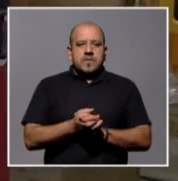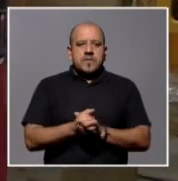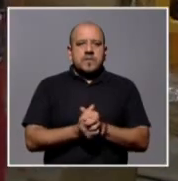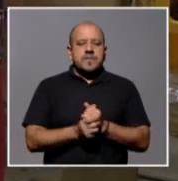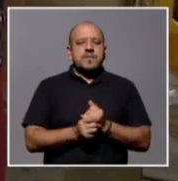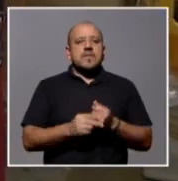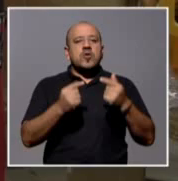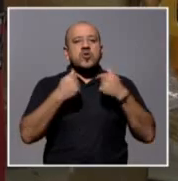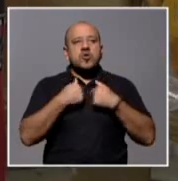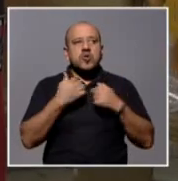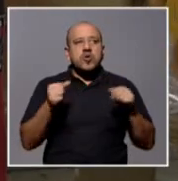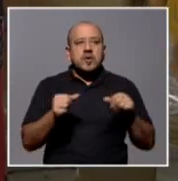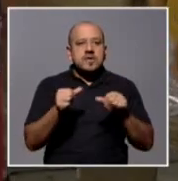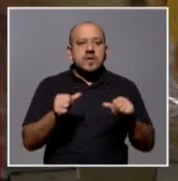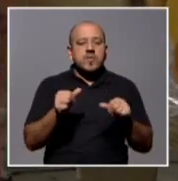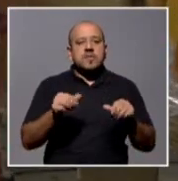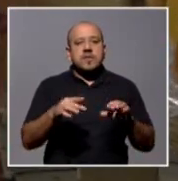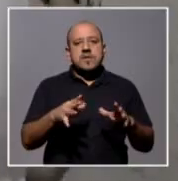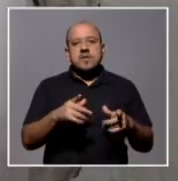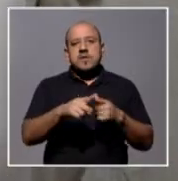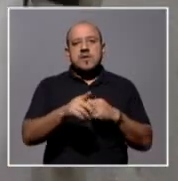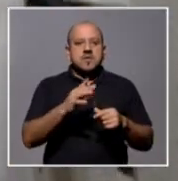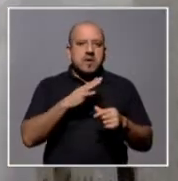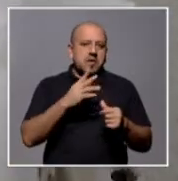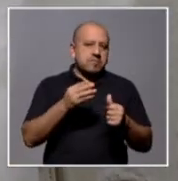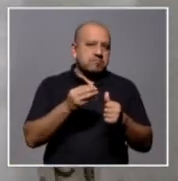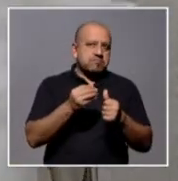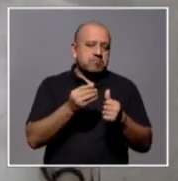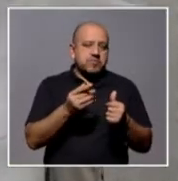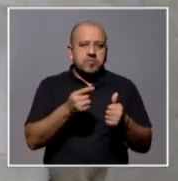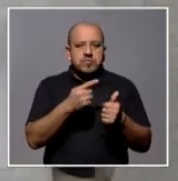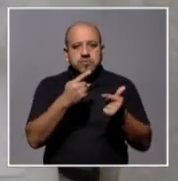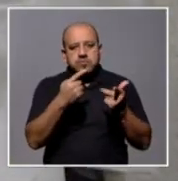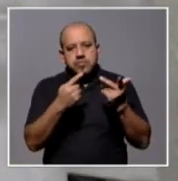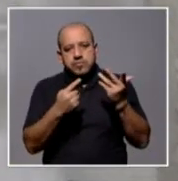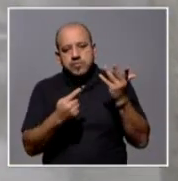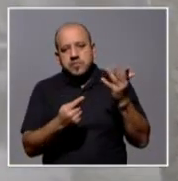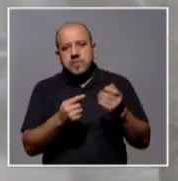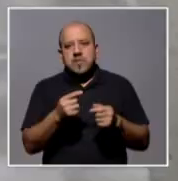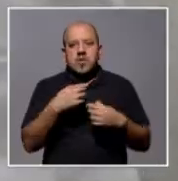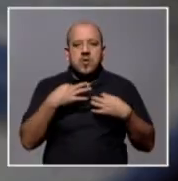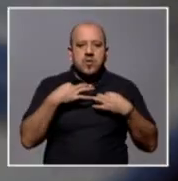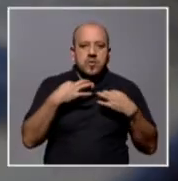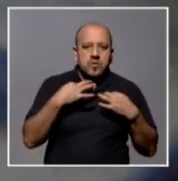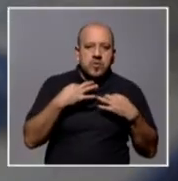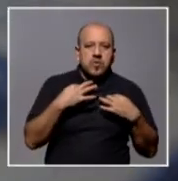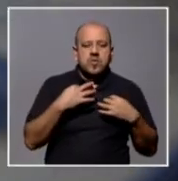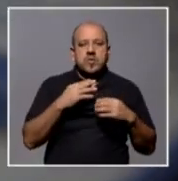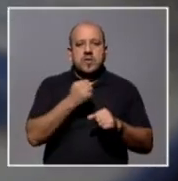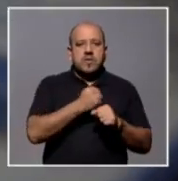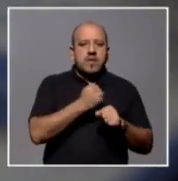Los rubros que nosotros manejamos es bastante amplio, todos los productos que hacemos uniformes de trabajo, uniformes